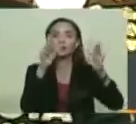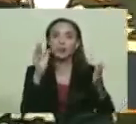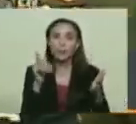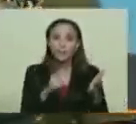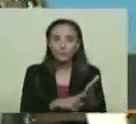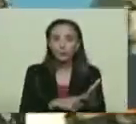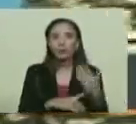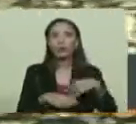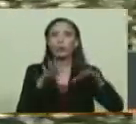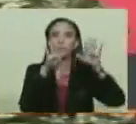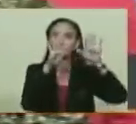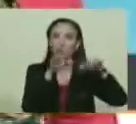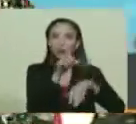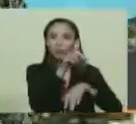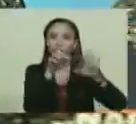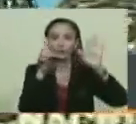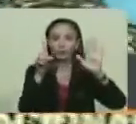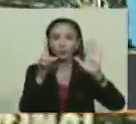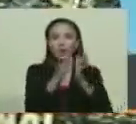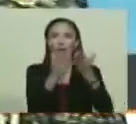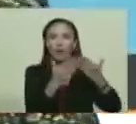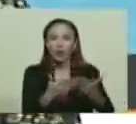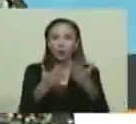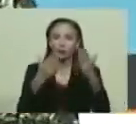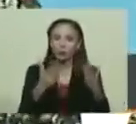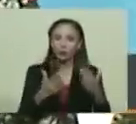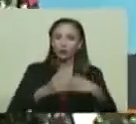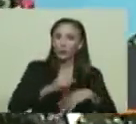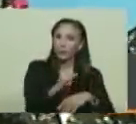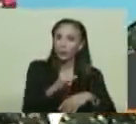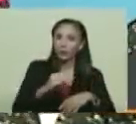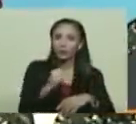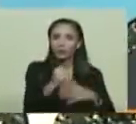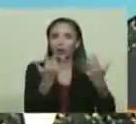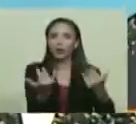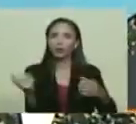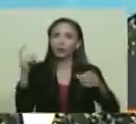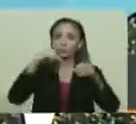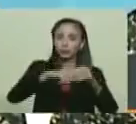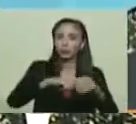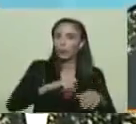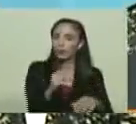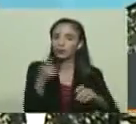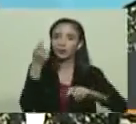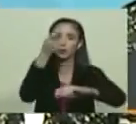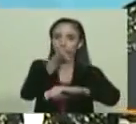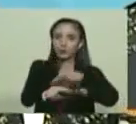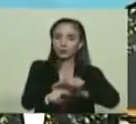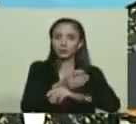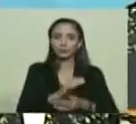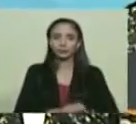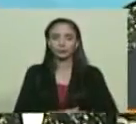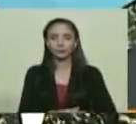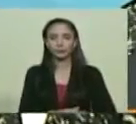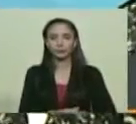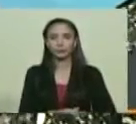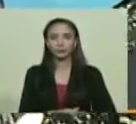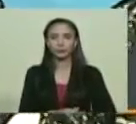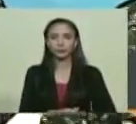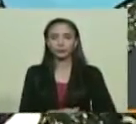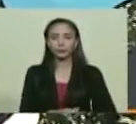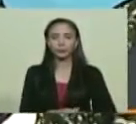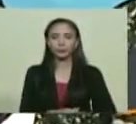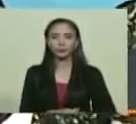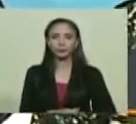6.916 estudiantes de la UNES que ingresan como funcionarios al cuerpo de la Policía Nacional Bolivariana. Saludo.